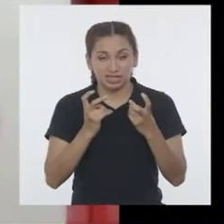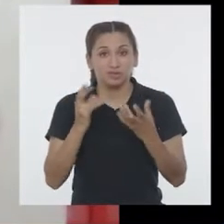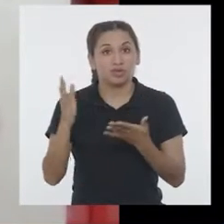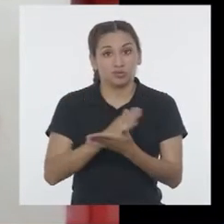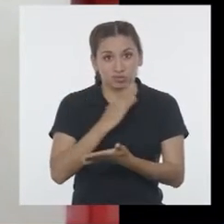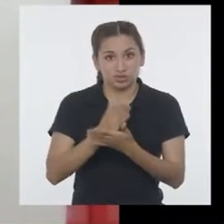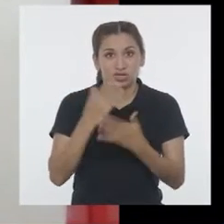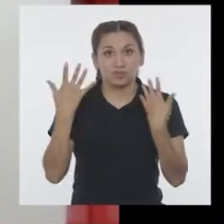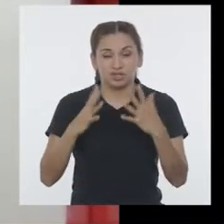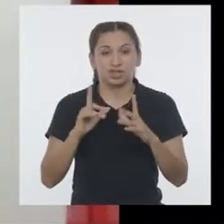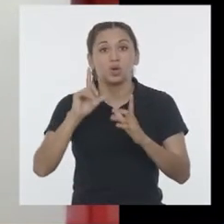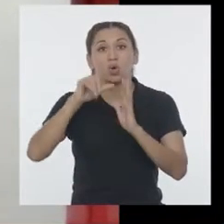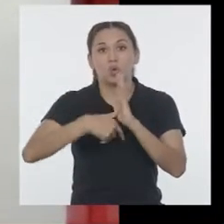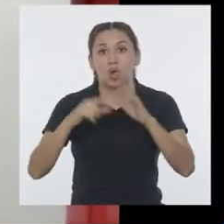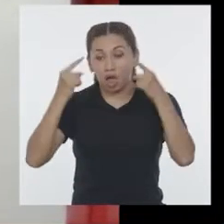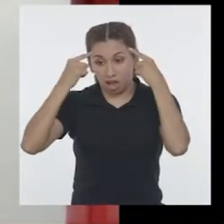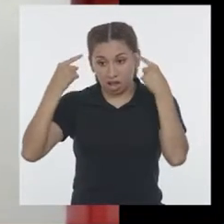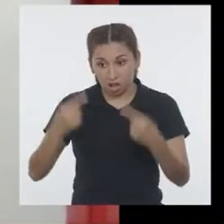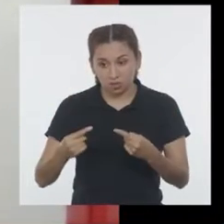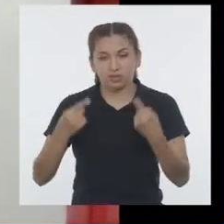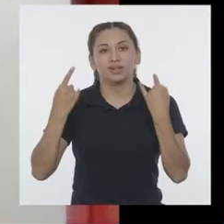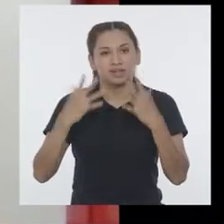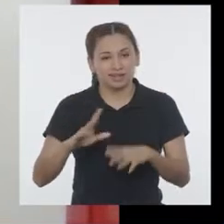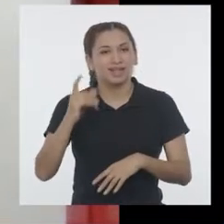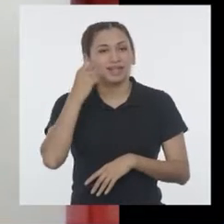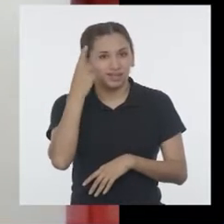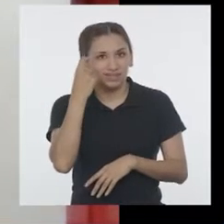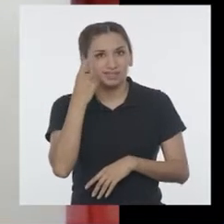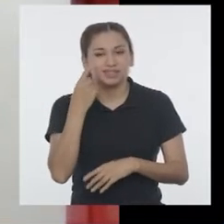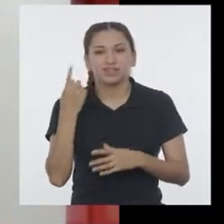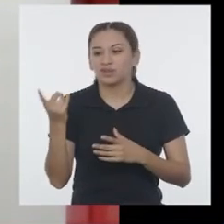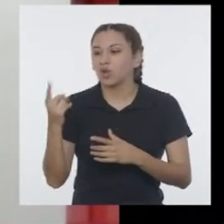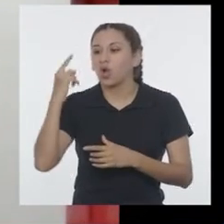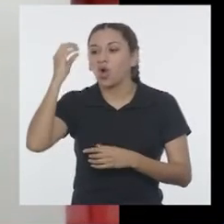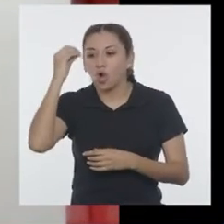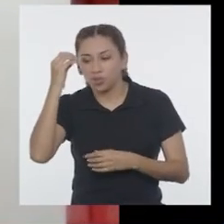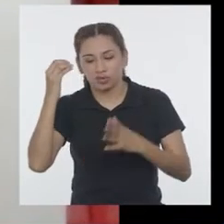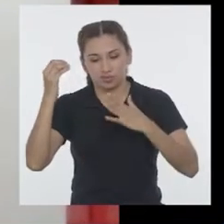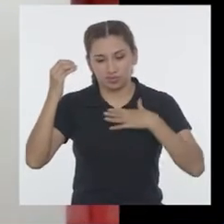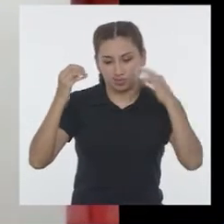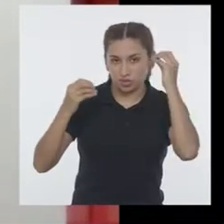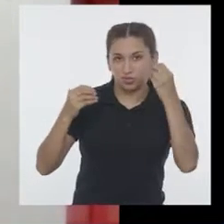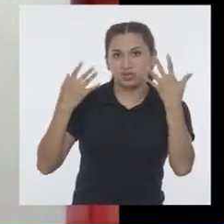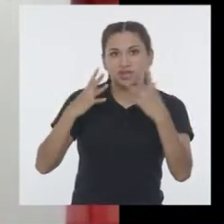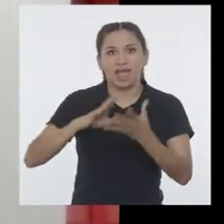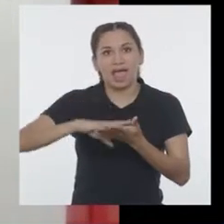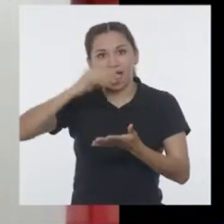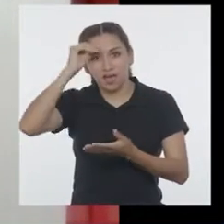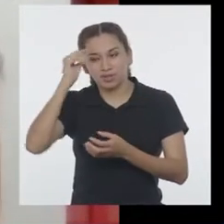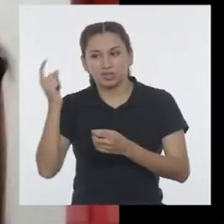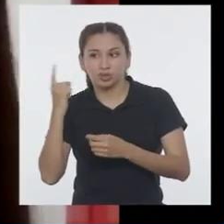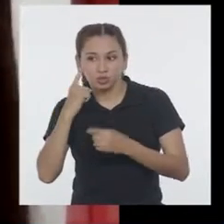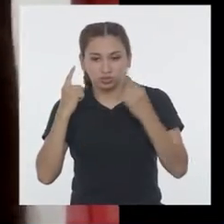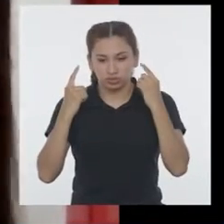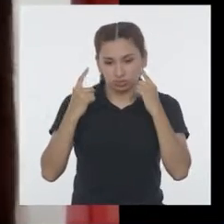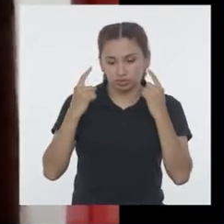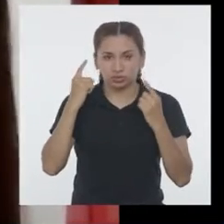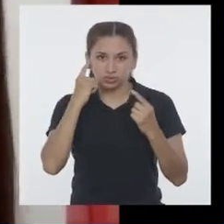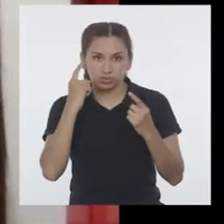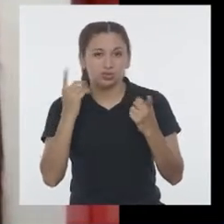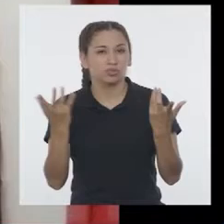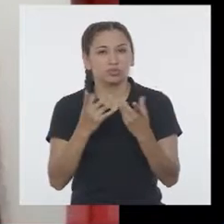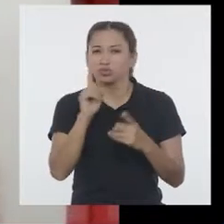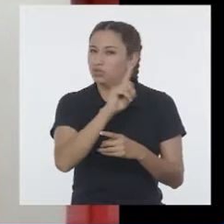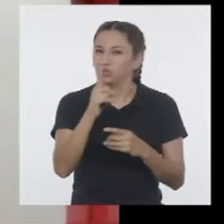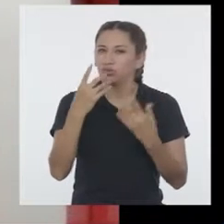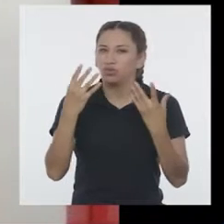posterior a ello hemos podido llegar a un acuerdo porque ya entendemos qué es lo que piensa la otra persona, hemos aprendido a escucharnos. Entonces es por eso